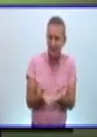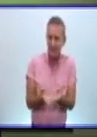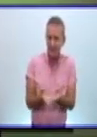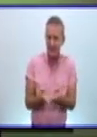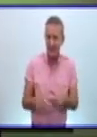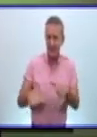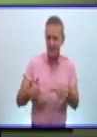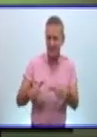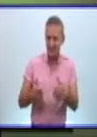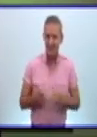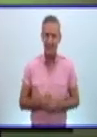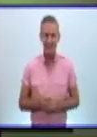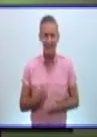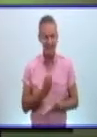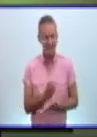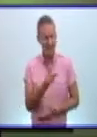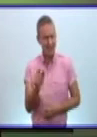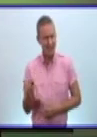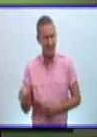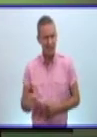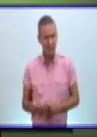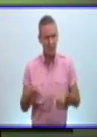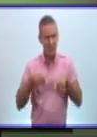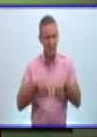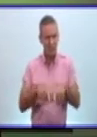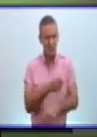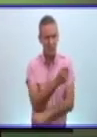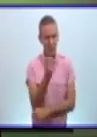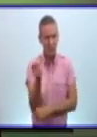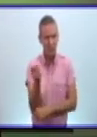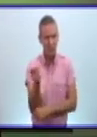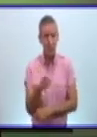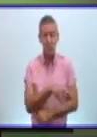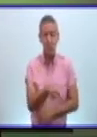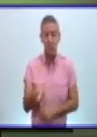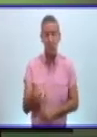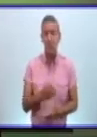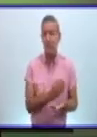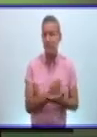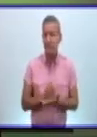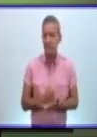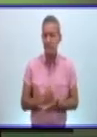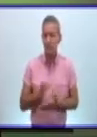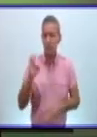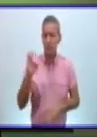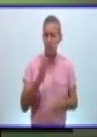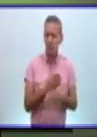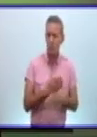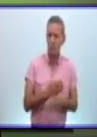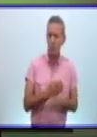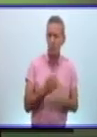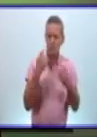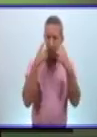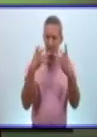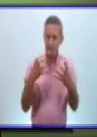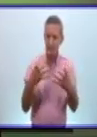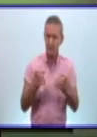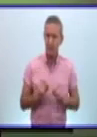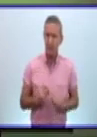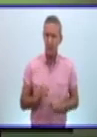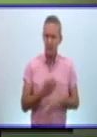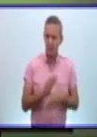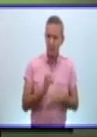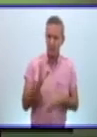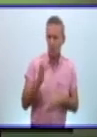química. Estudiantes, con sus profesores, ustedes estudiaron un concepto fundamental y me refiero al concepto